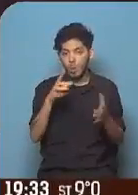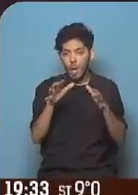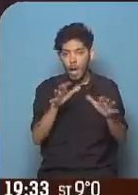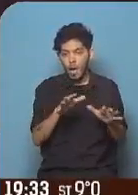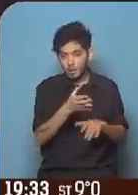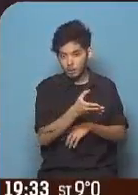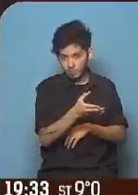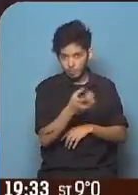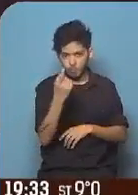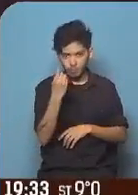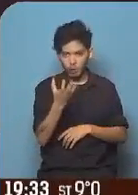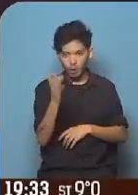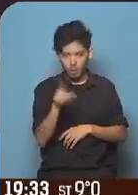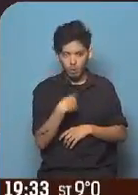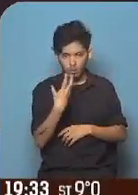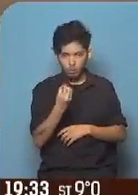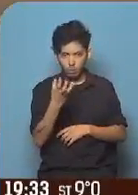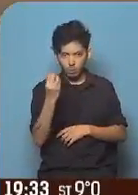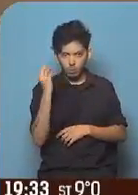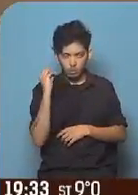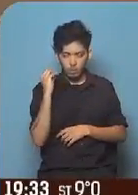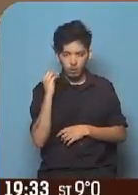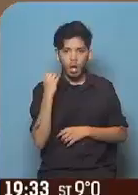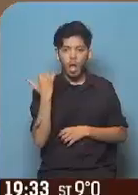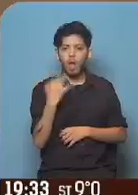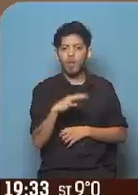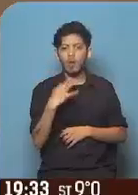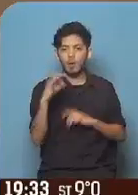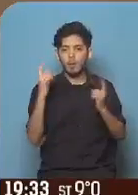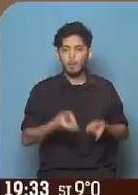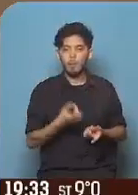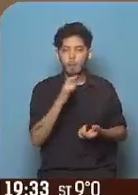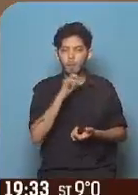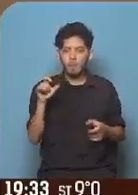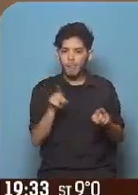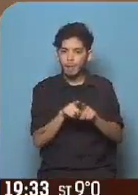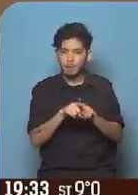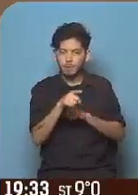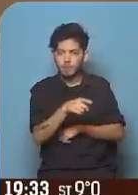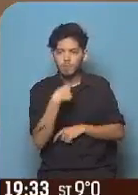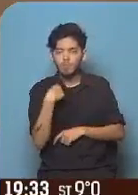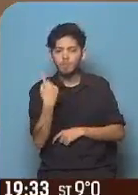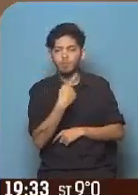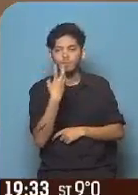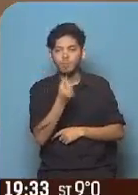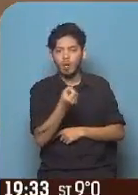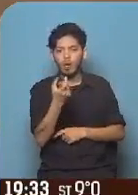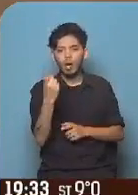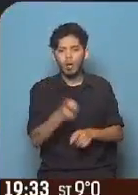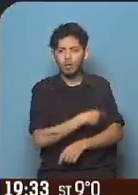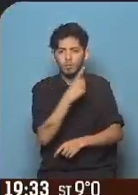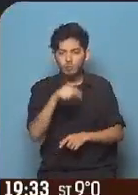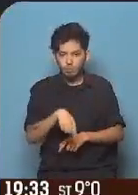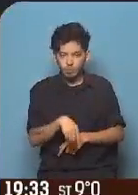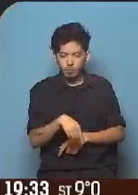sucede, porque ha sucedido en muchas oportunidades, también hay que hacer la denuncia correspondiente. Los consumidores tenemos que